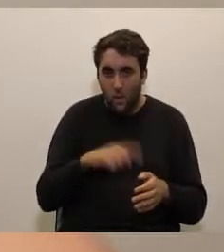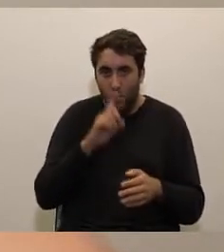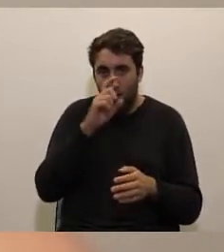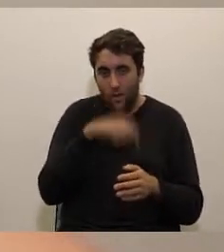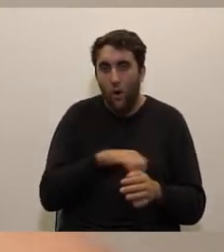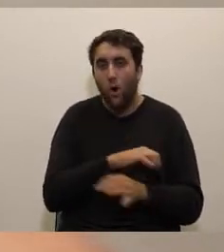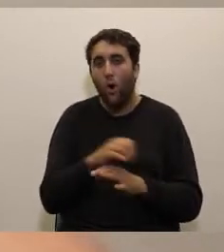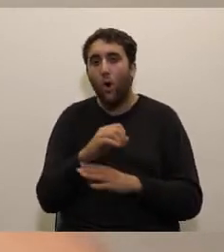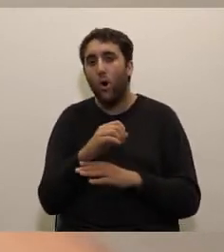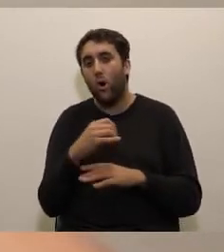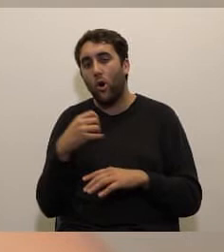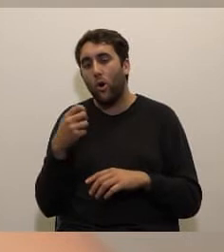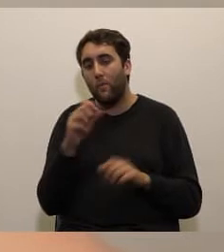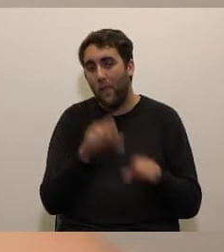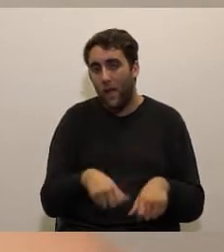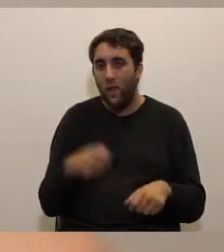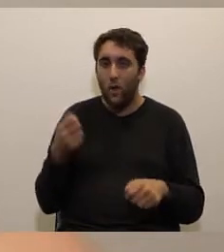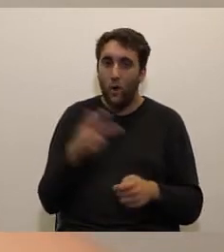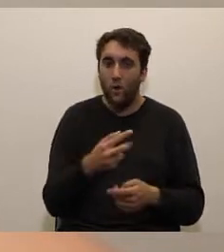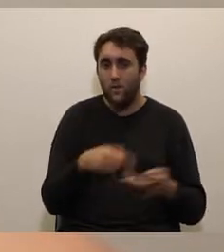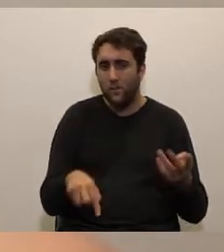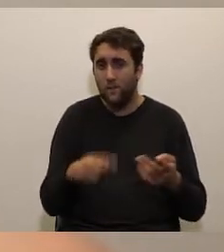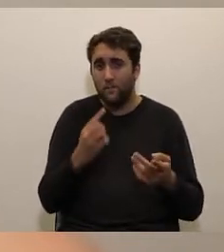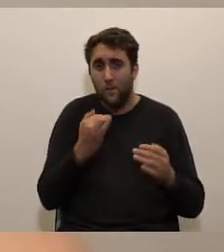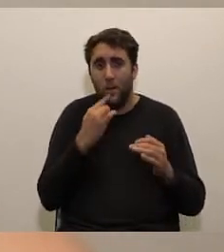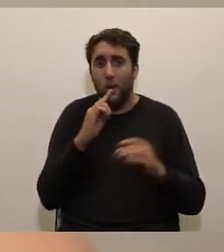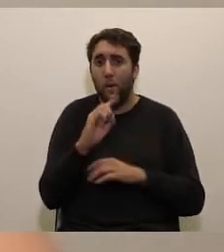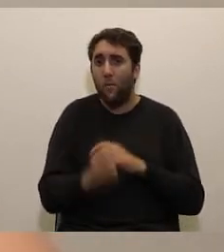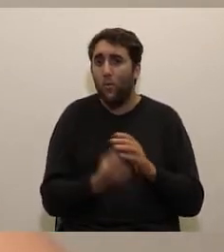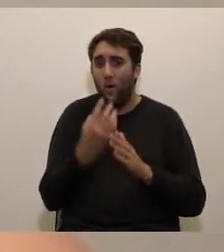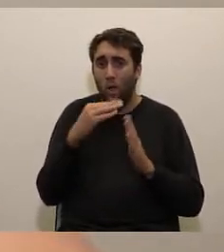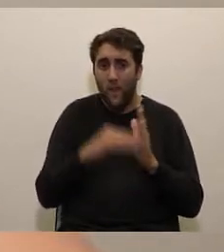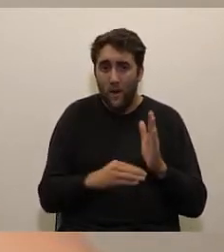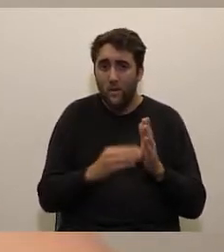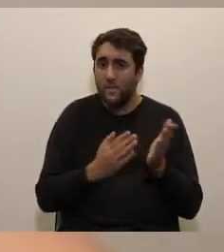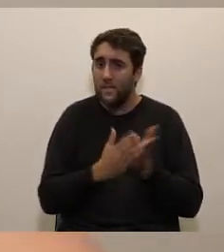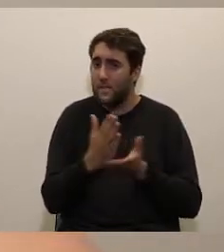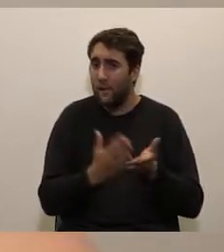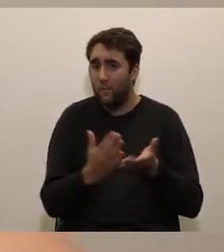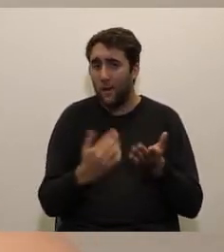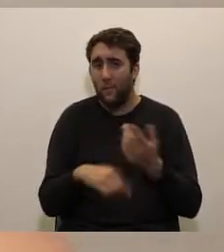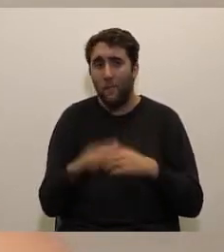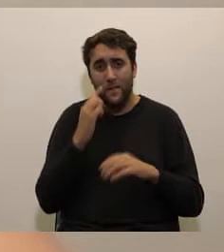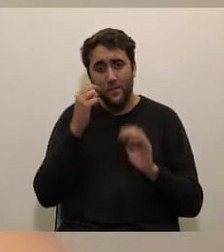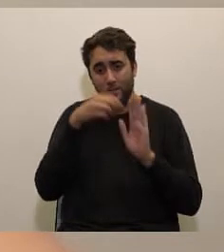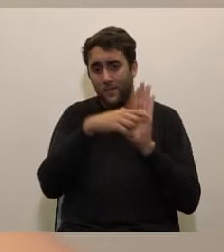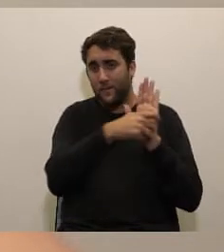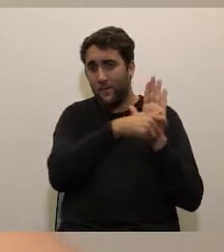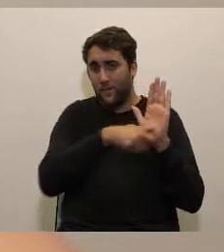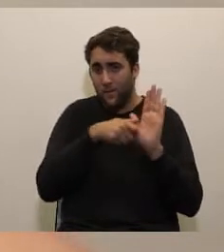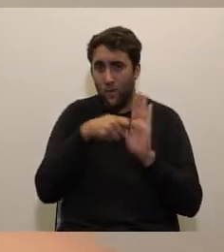en la costa. Eso se ve incluso con la generación de datos, que hay mucho más distribuidos por esas